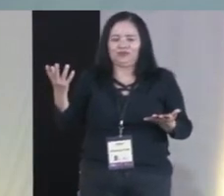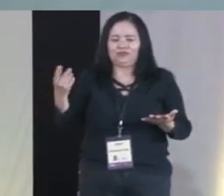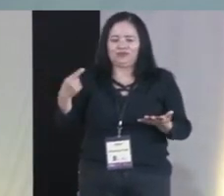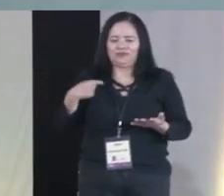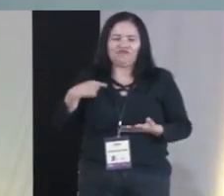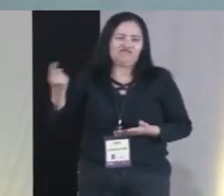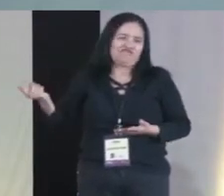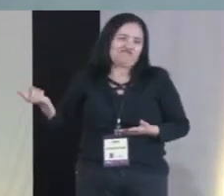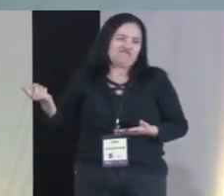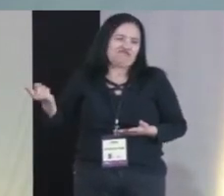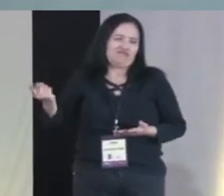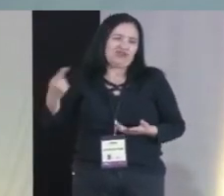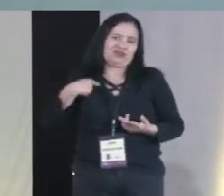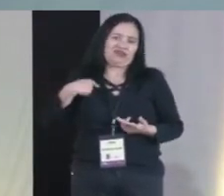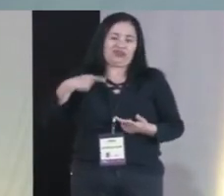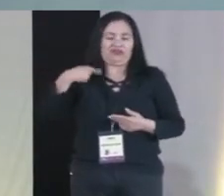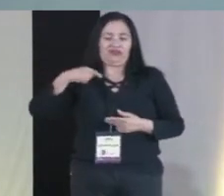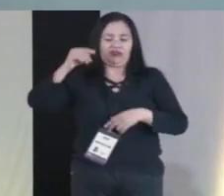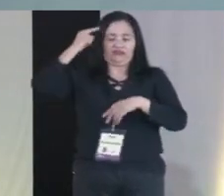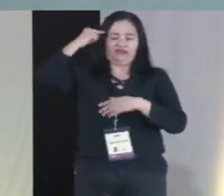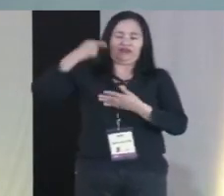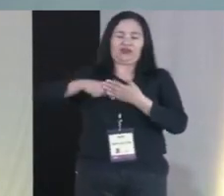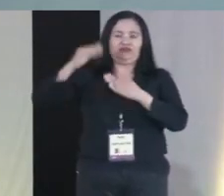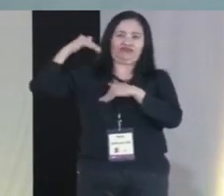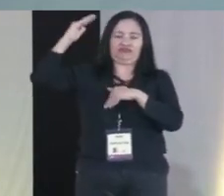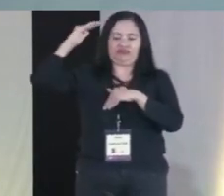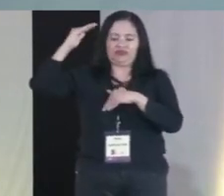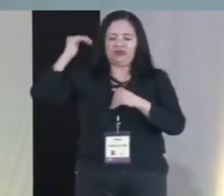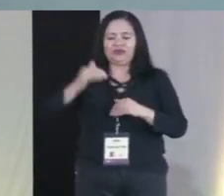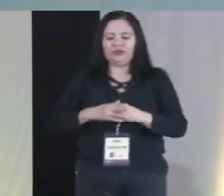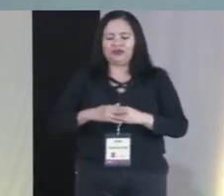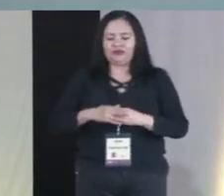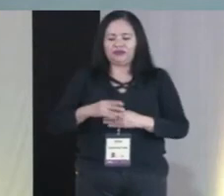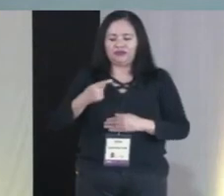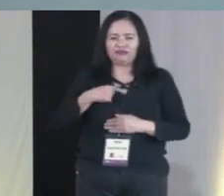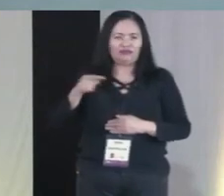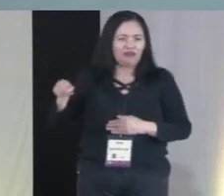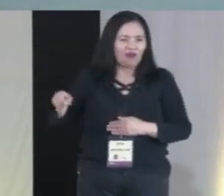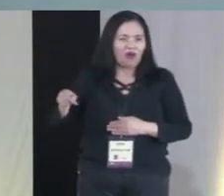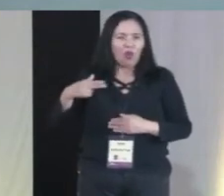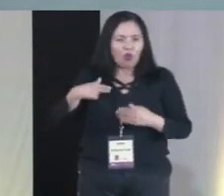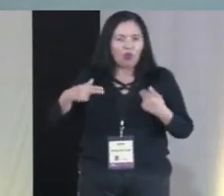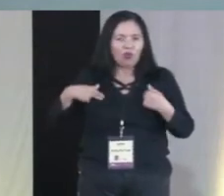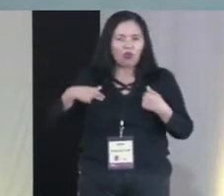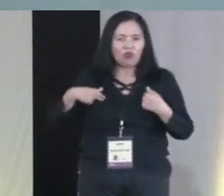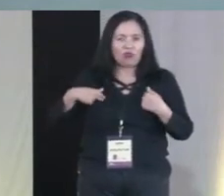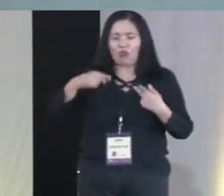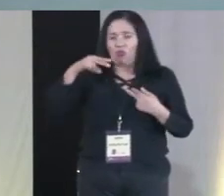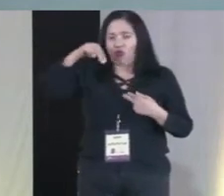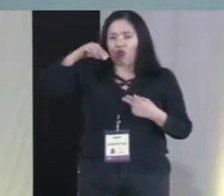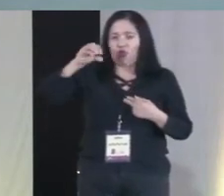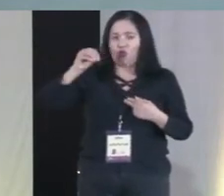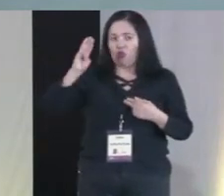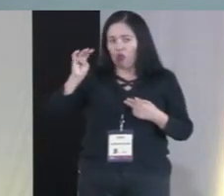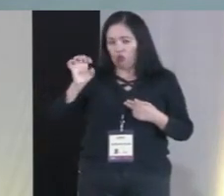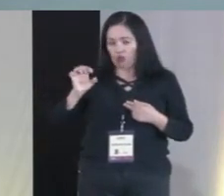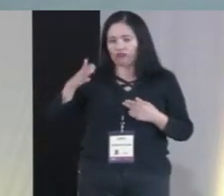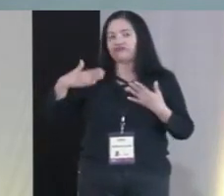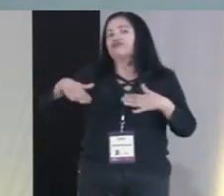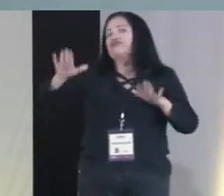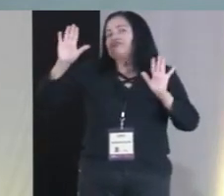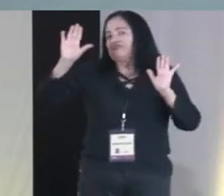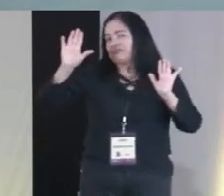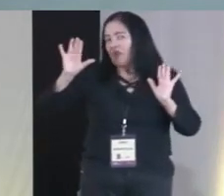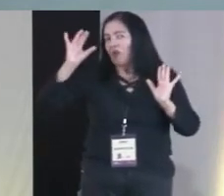con un complejo de clase para empezar, porque el tipo no era noble, tenía algo de